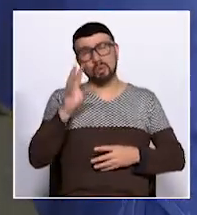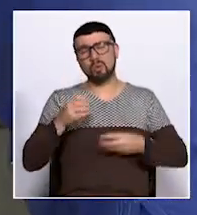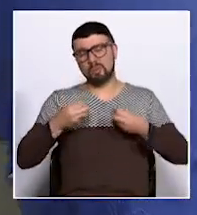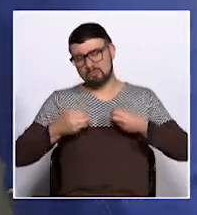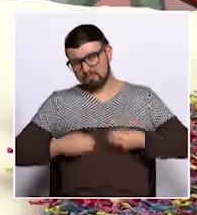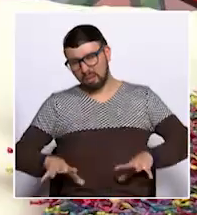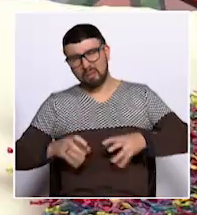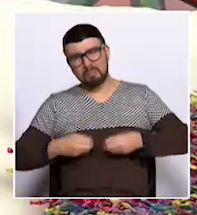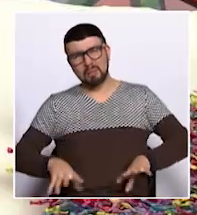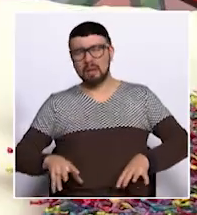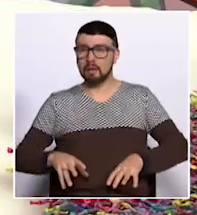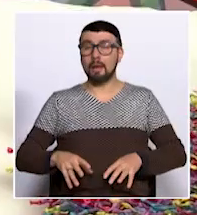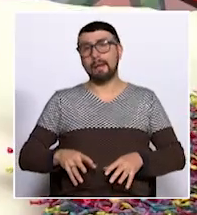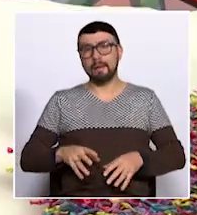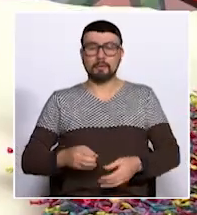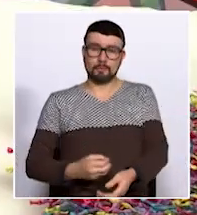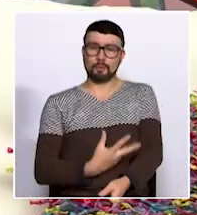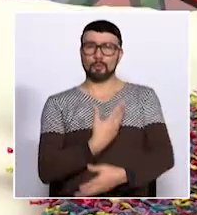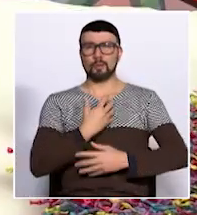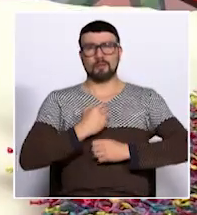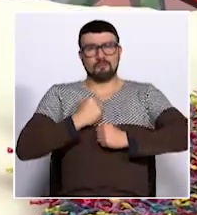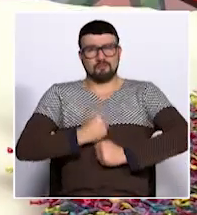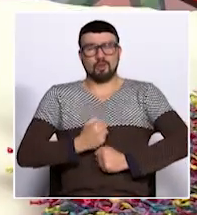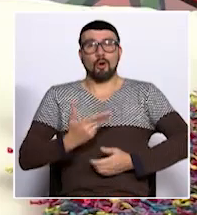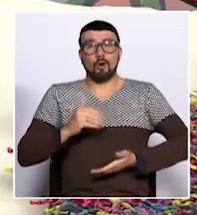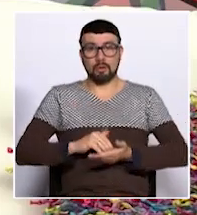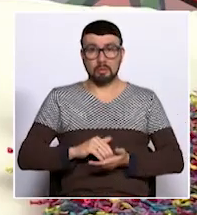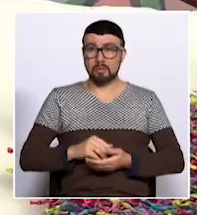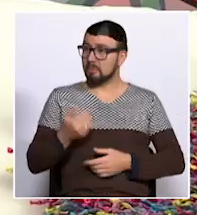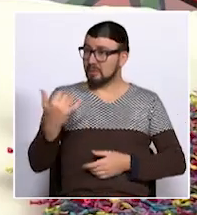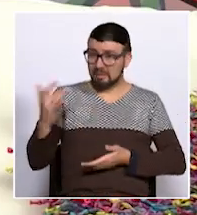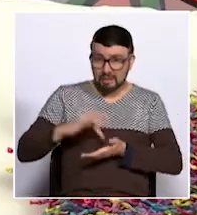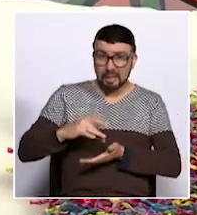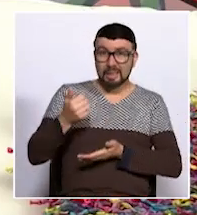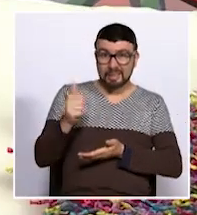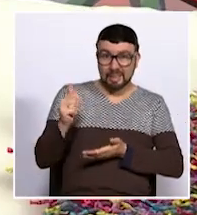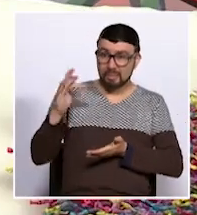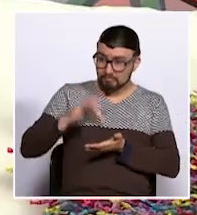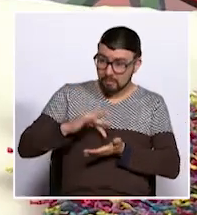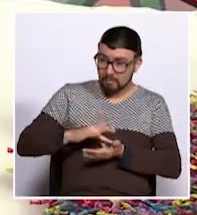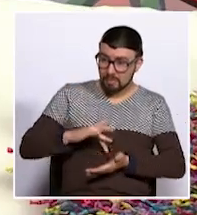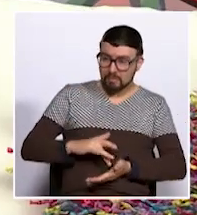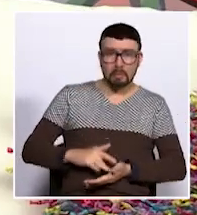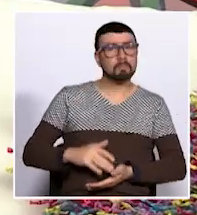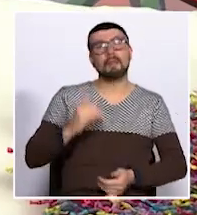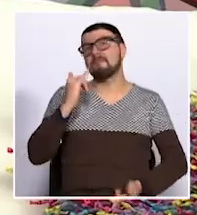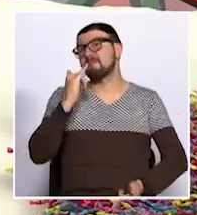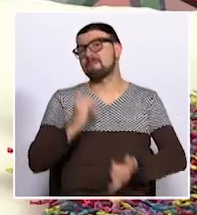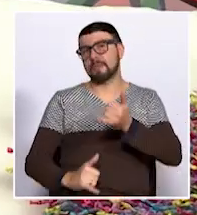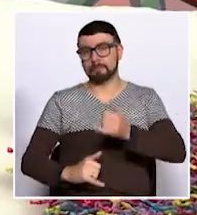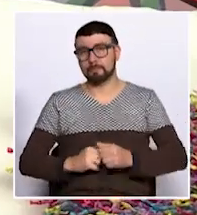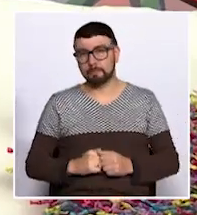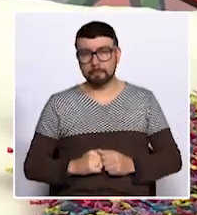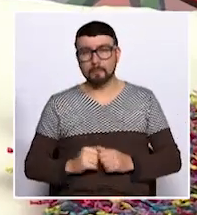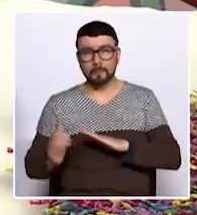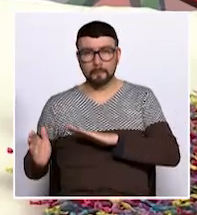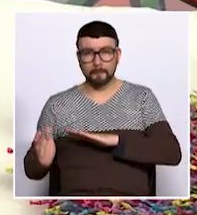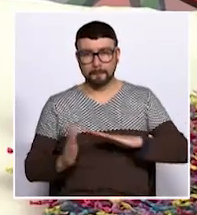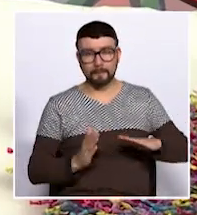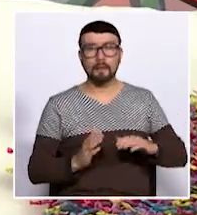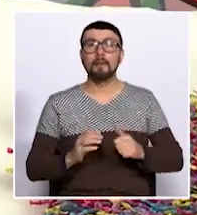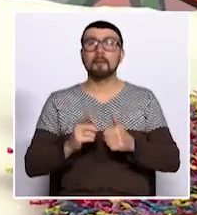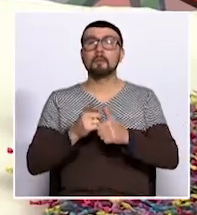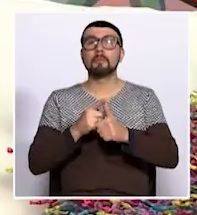el tratamiento. A las 10 sesiones damos por terminada nuestra sesión. Tenemos ya la otra que es el